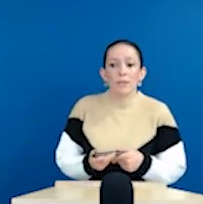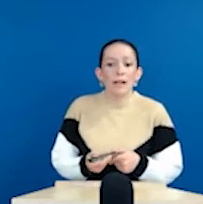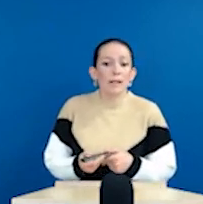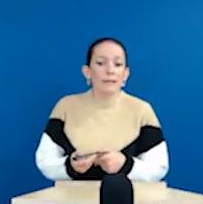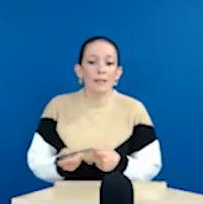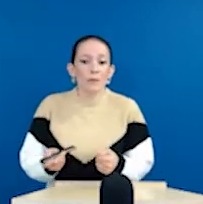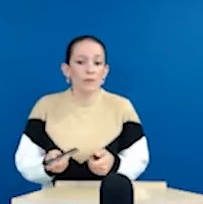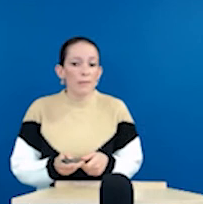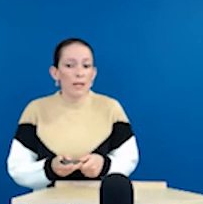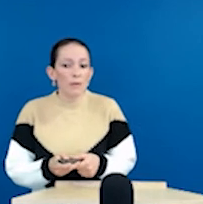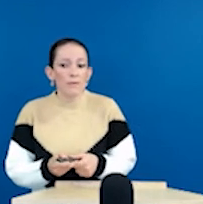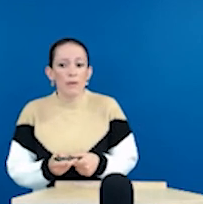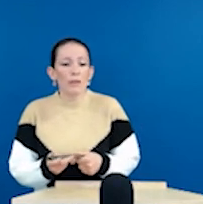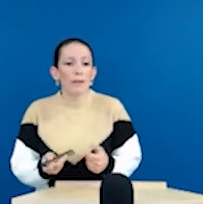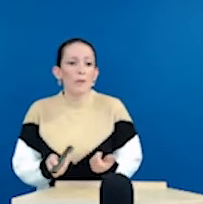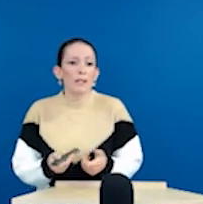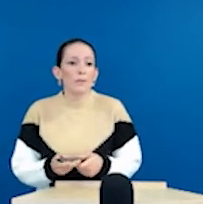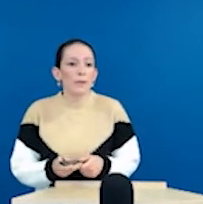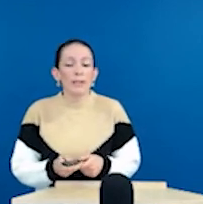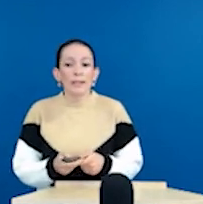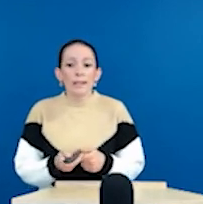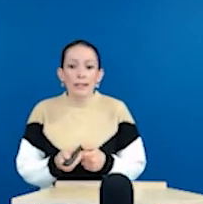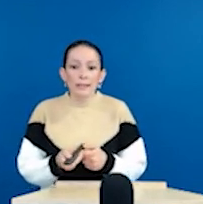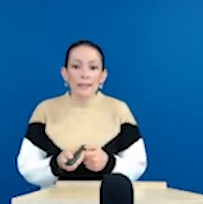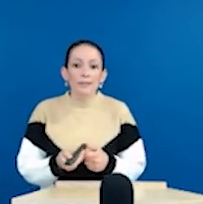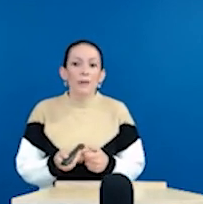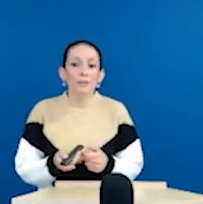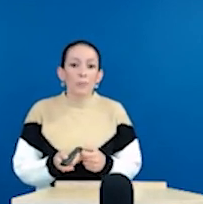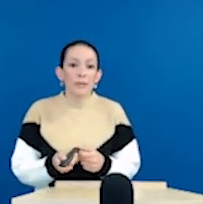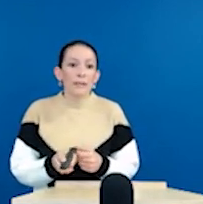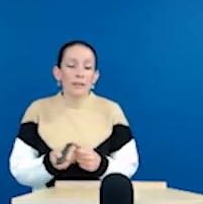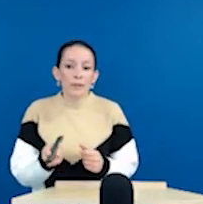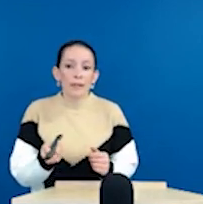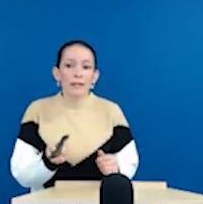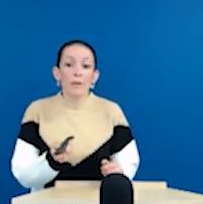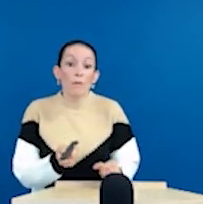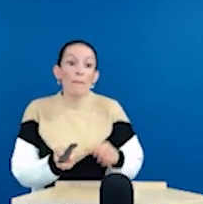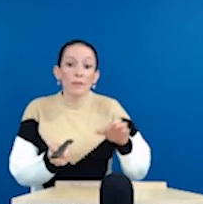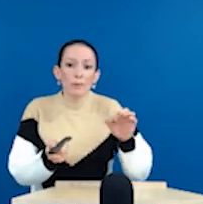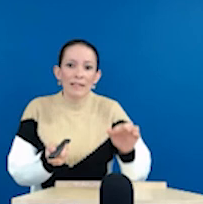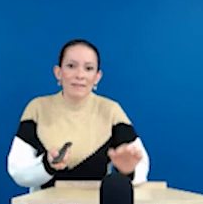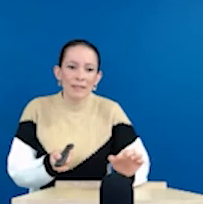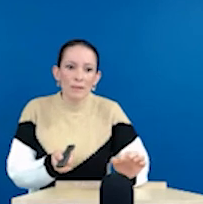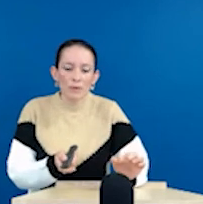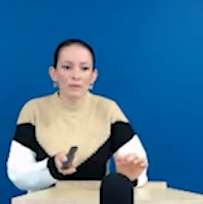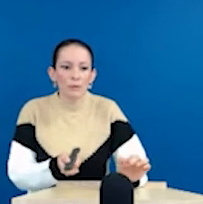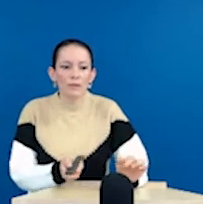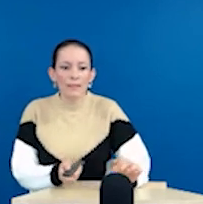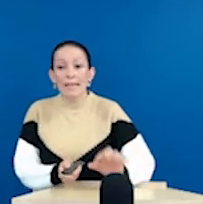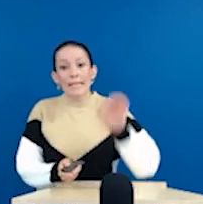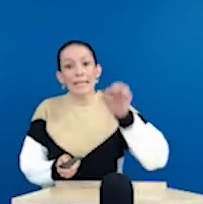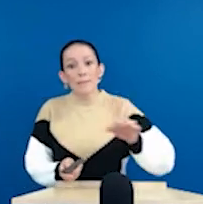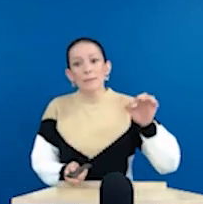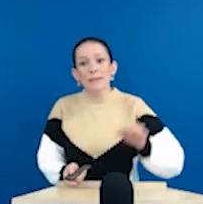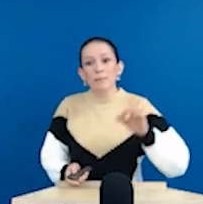las manchas blancas, el dolor severo, la dificultad para comer y beber, y gracias a eso vamos a poder identificar o vamos a poder evitar muchas